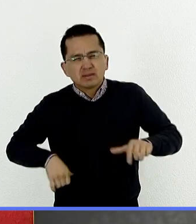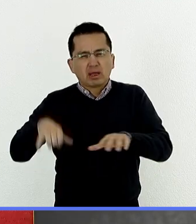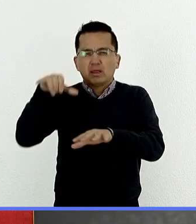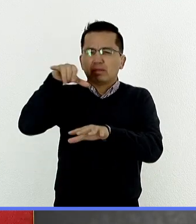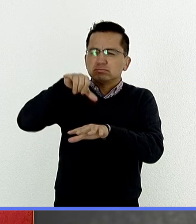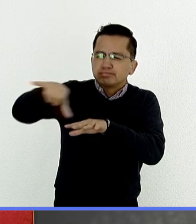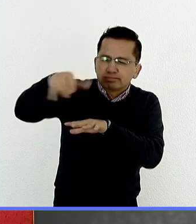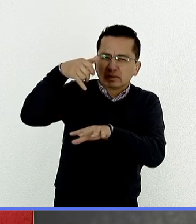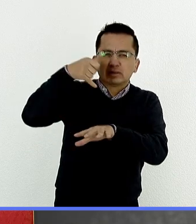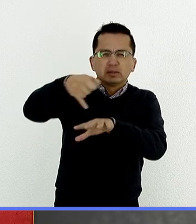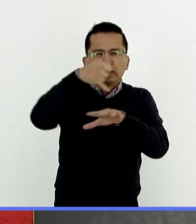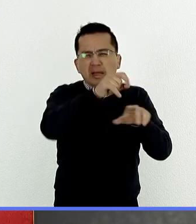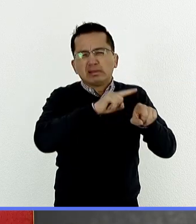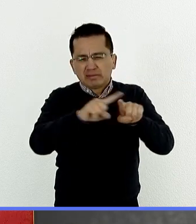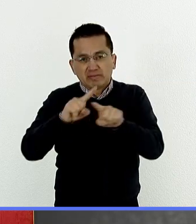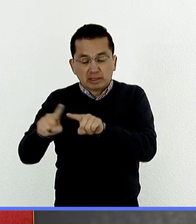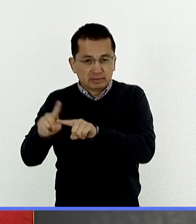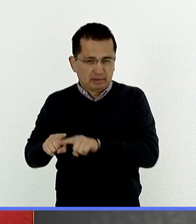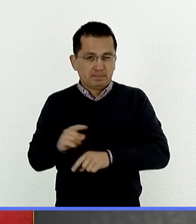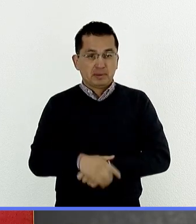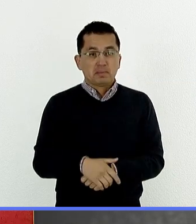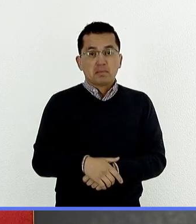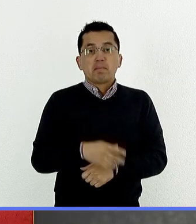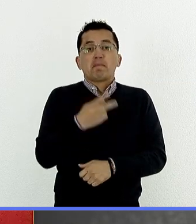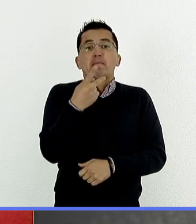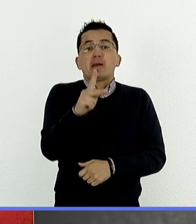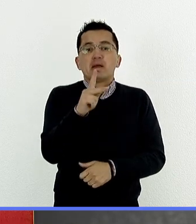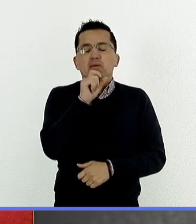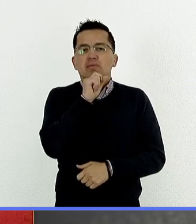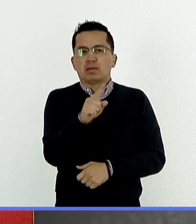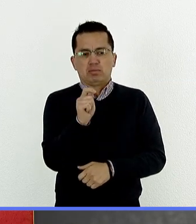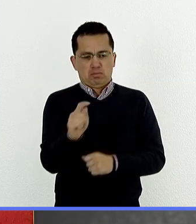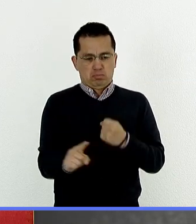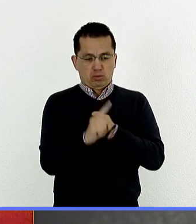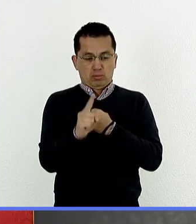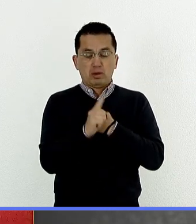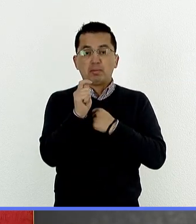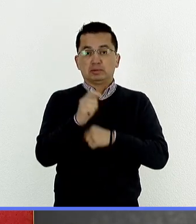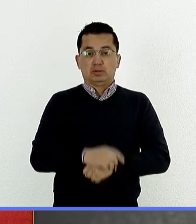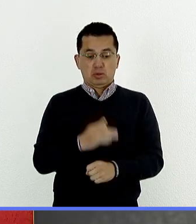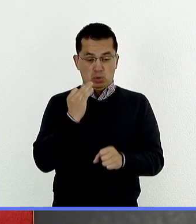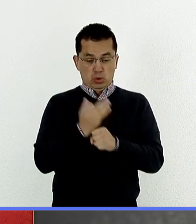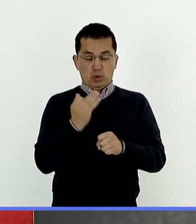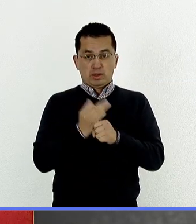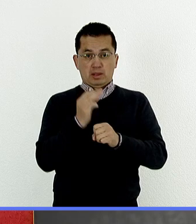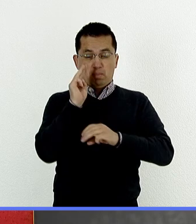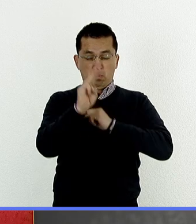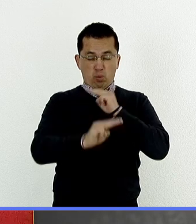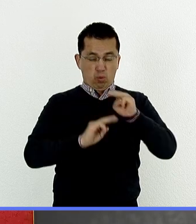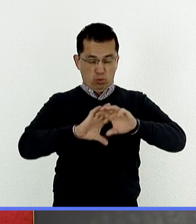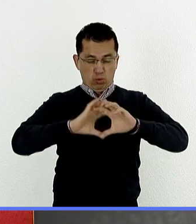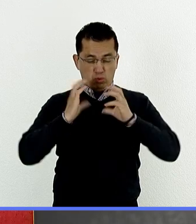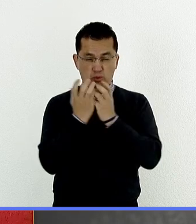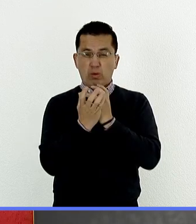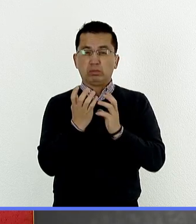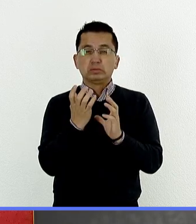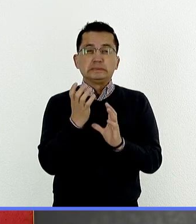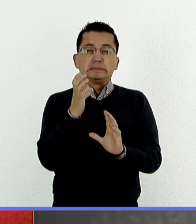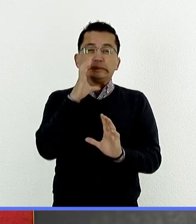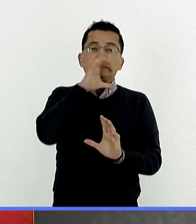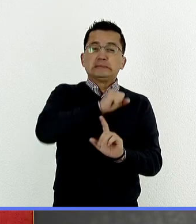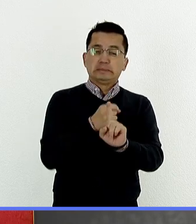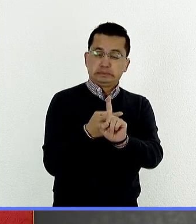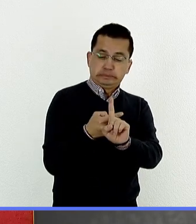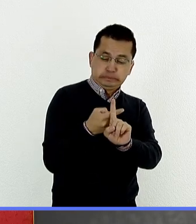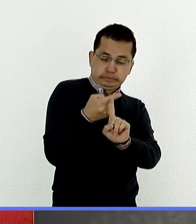importante es mitigar los riesgos derivados del cambio climático del aumento muy grande de la demanda que